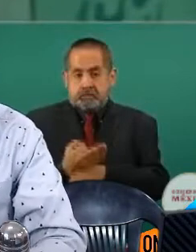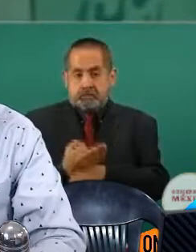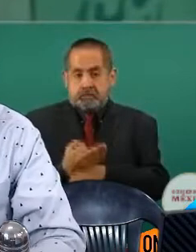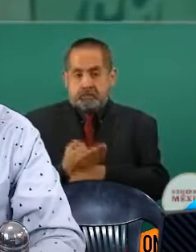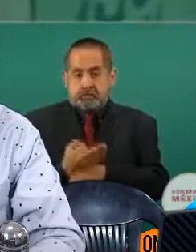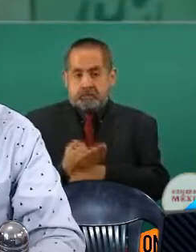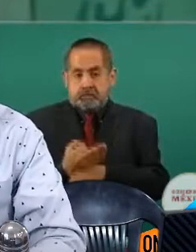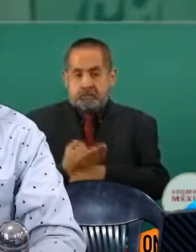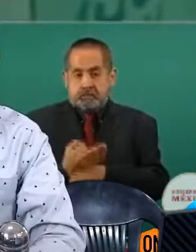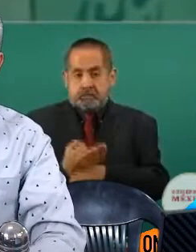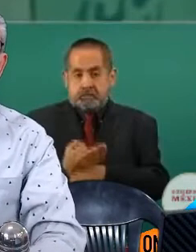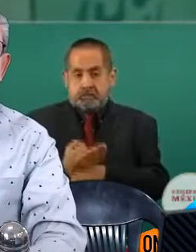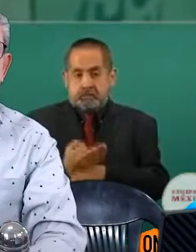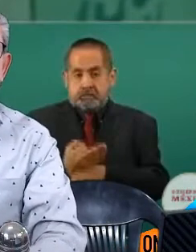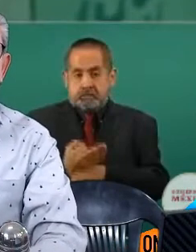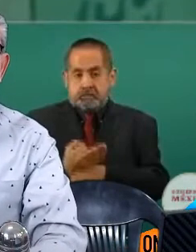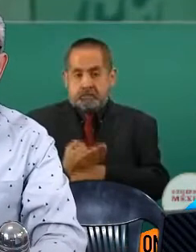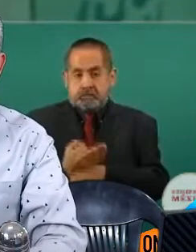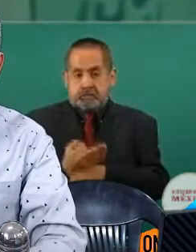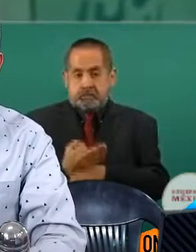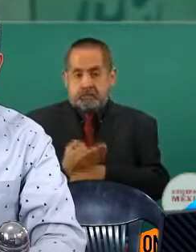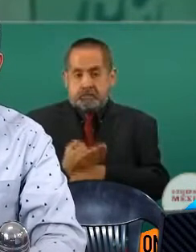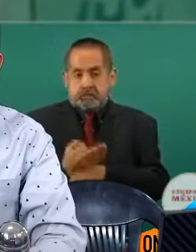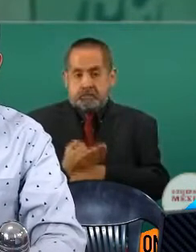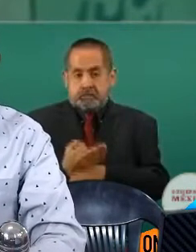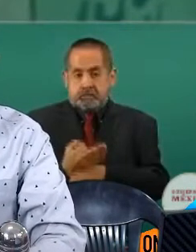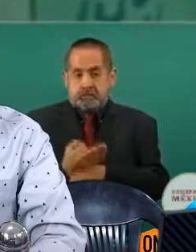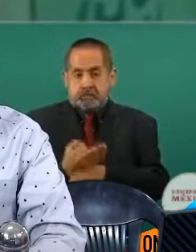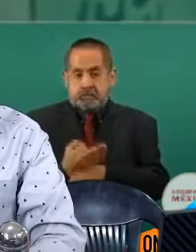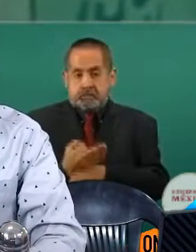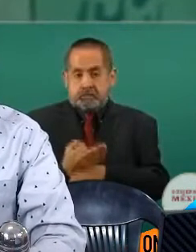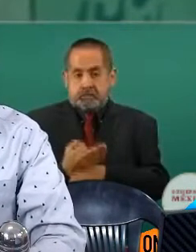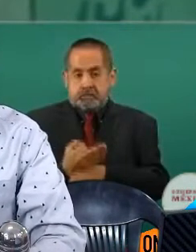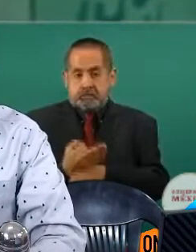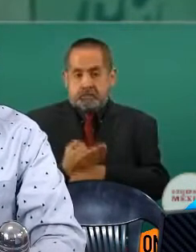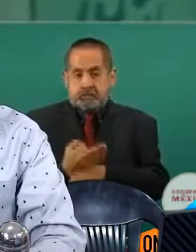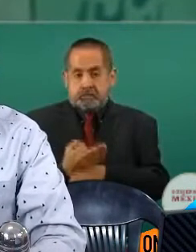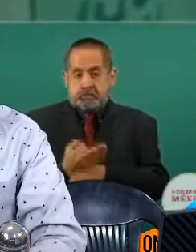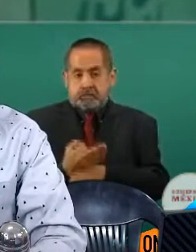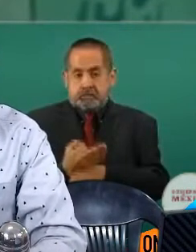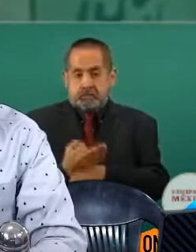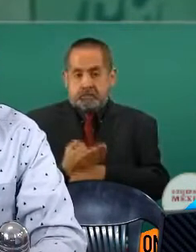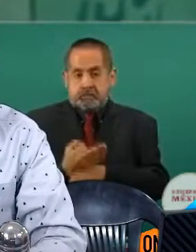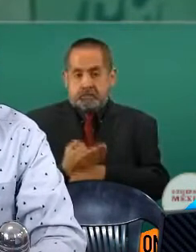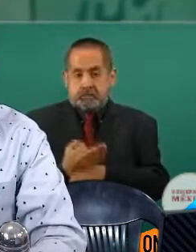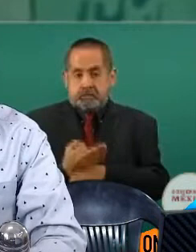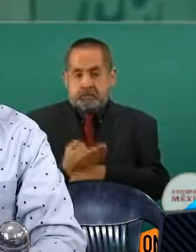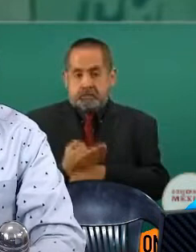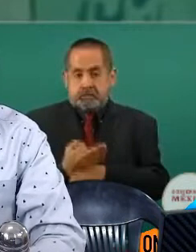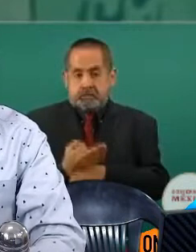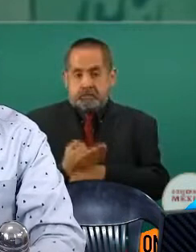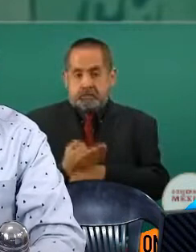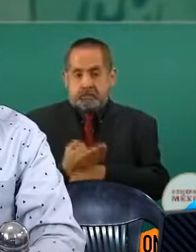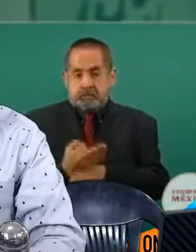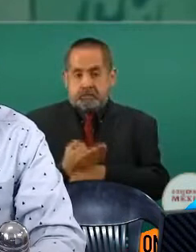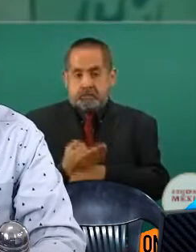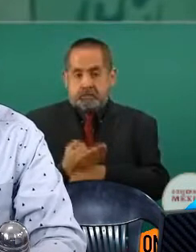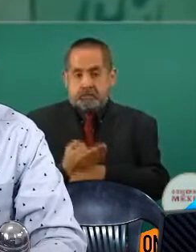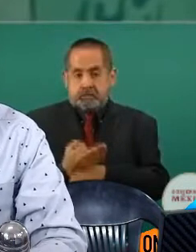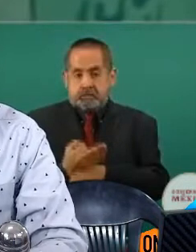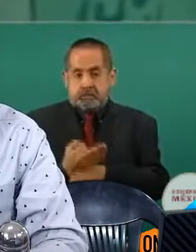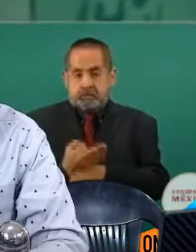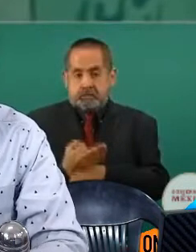la tenemos dentro de empresas transnacionales que ocupan posiciones y áreas